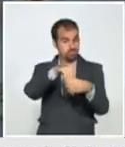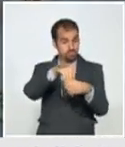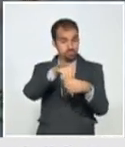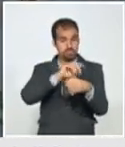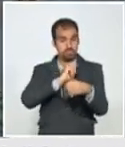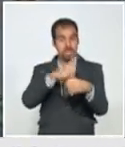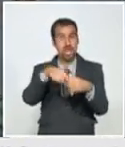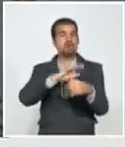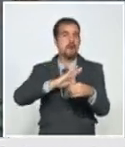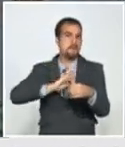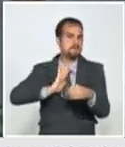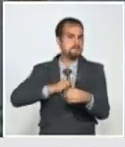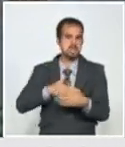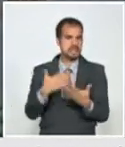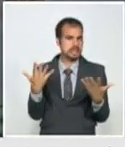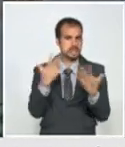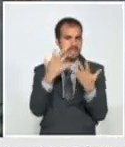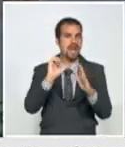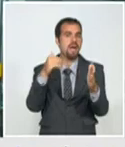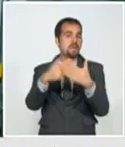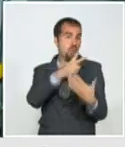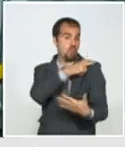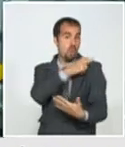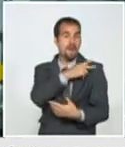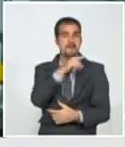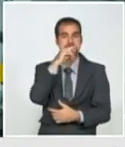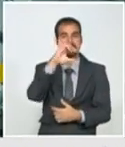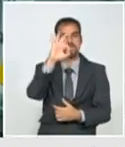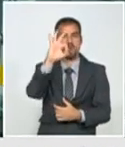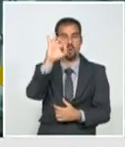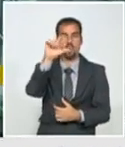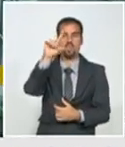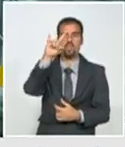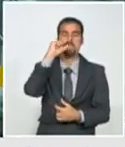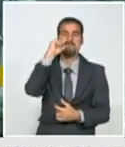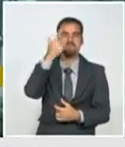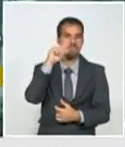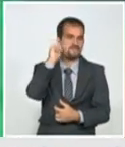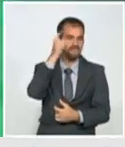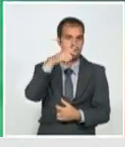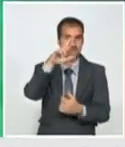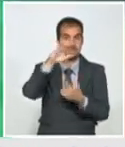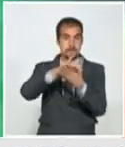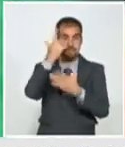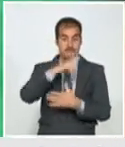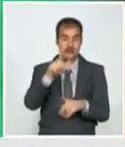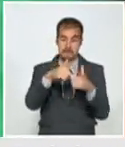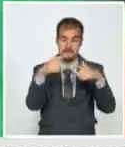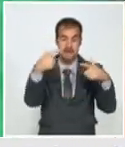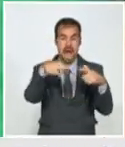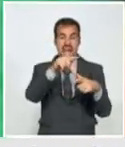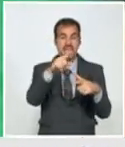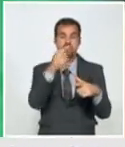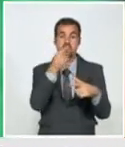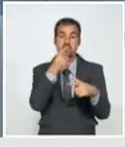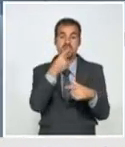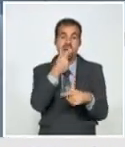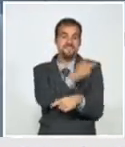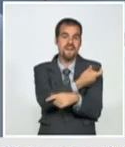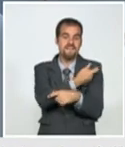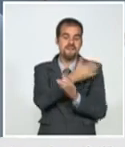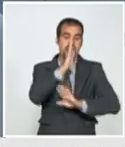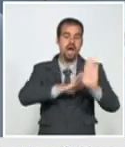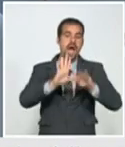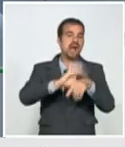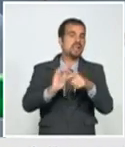Biocuba Pharma y que garantiza la producción de varios productos involucrados en los protocolos de atención a la COVID-19.